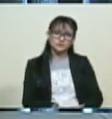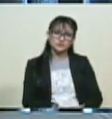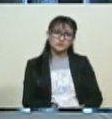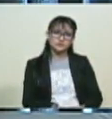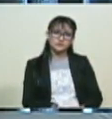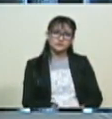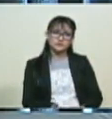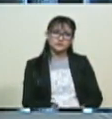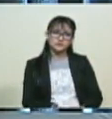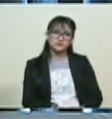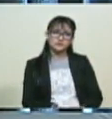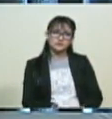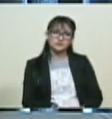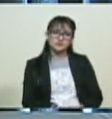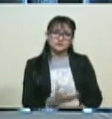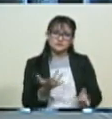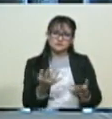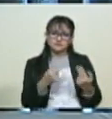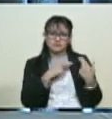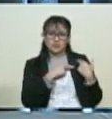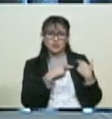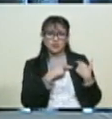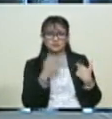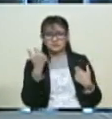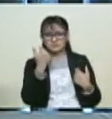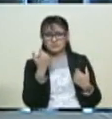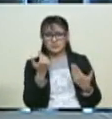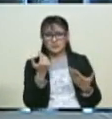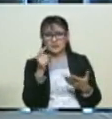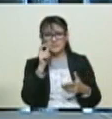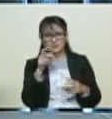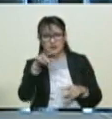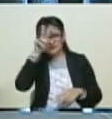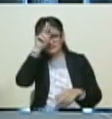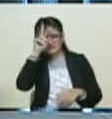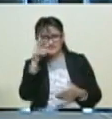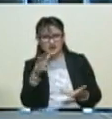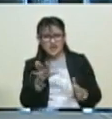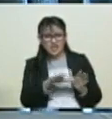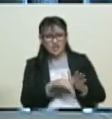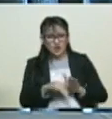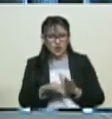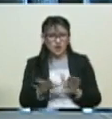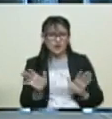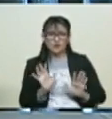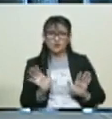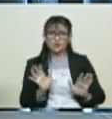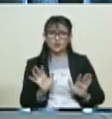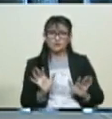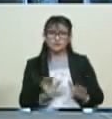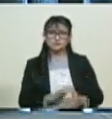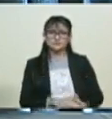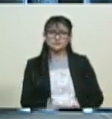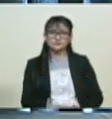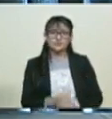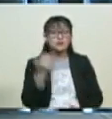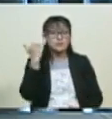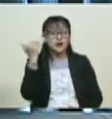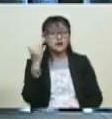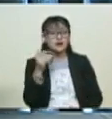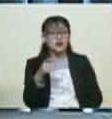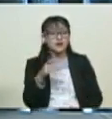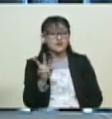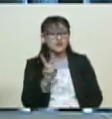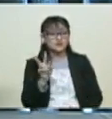que no está en manos de los especuladores de los ladrones imagínense ustedes un país en manos